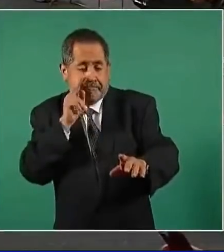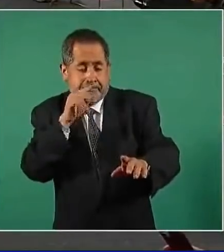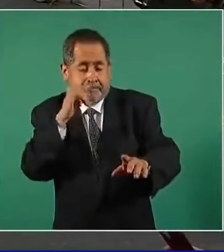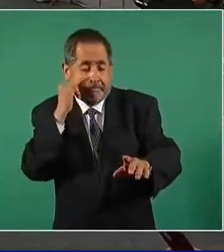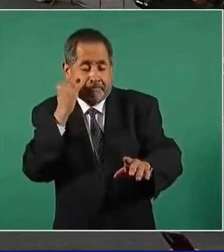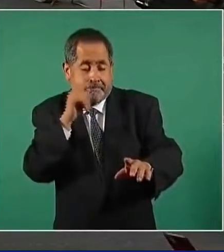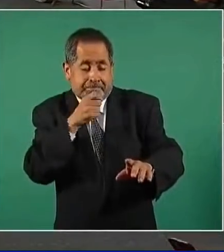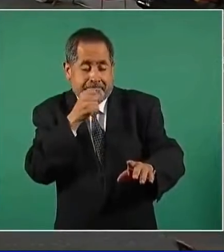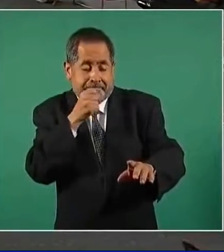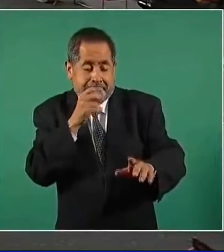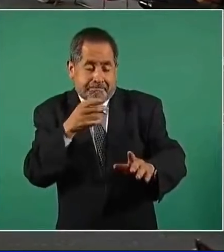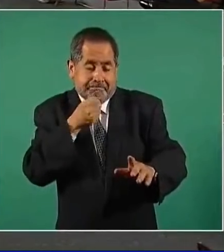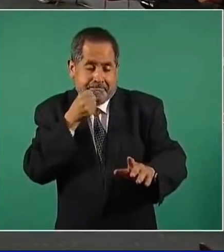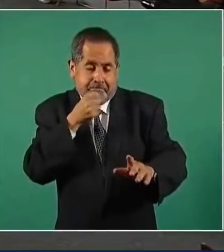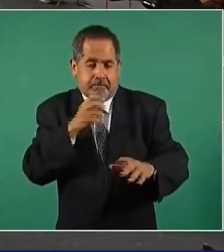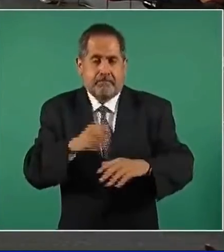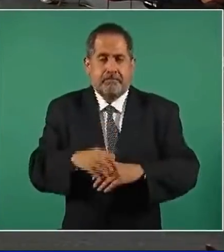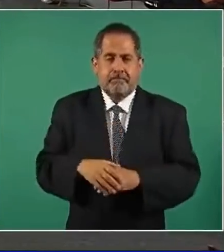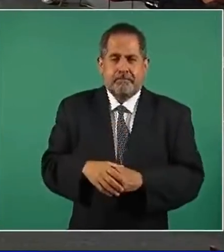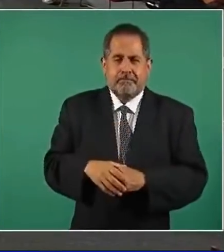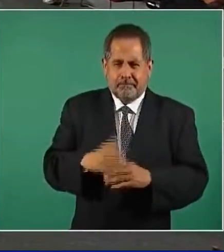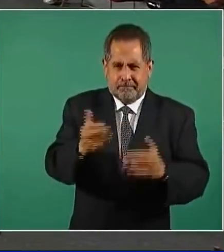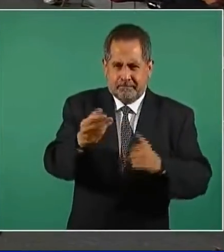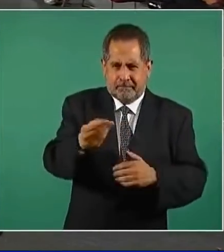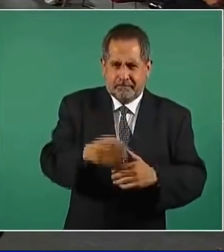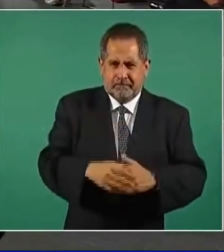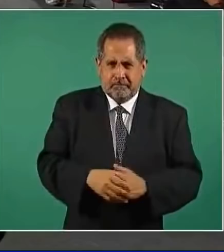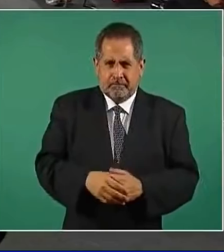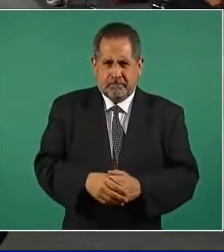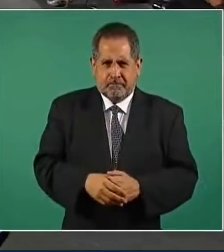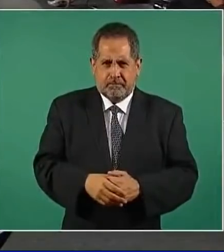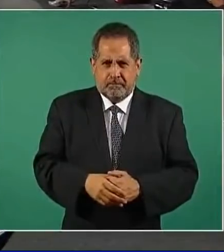les dice la cabeza le pasa